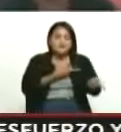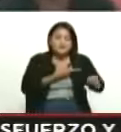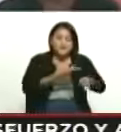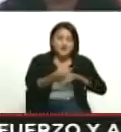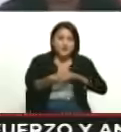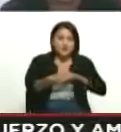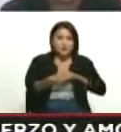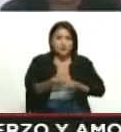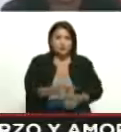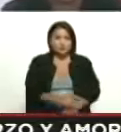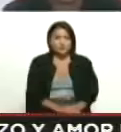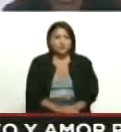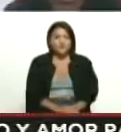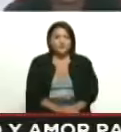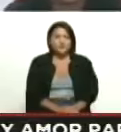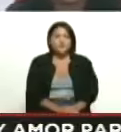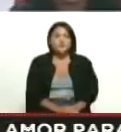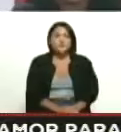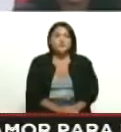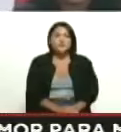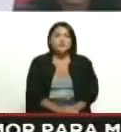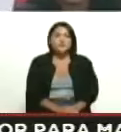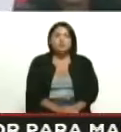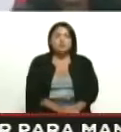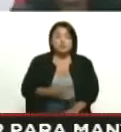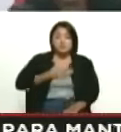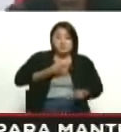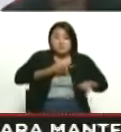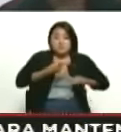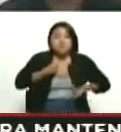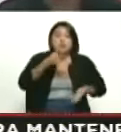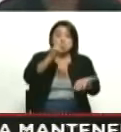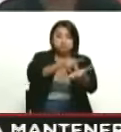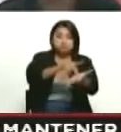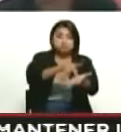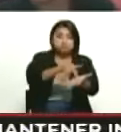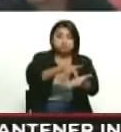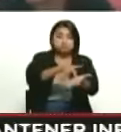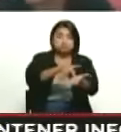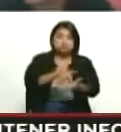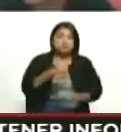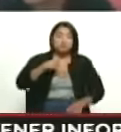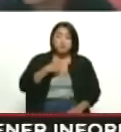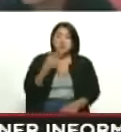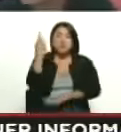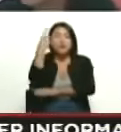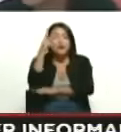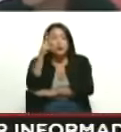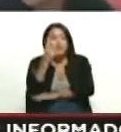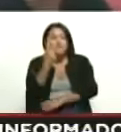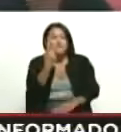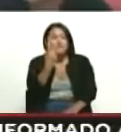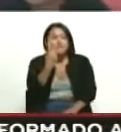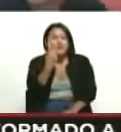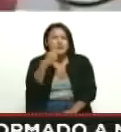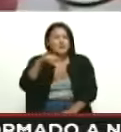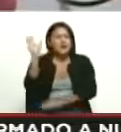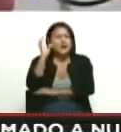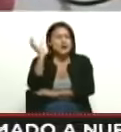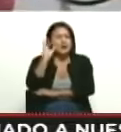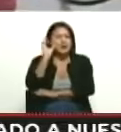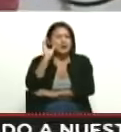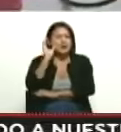que cuando nos invitan vamos. Nos faltan unas parroquias de Caracas que hay que visitar,